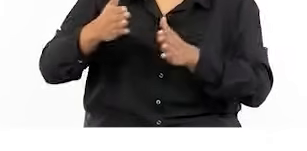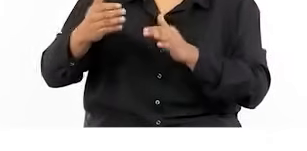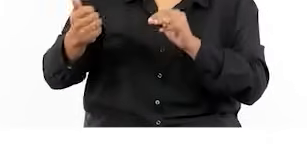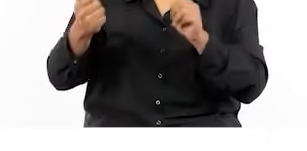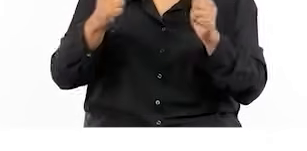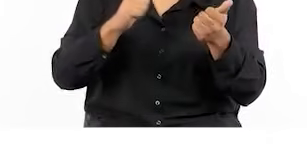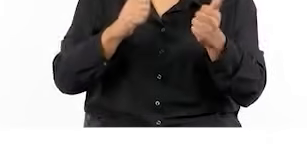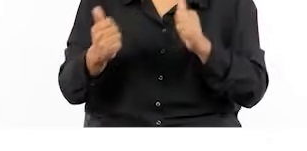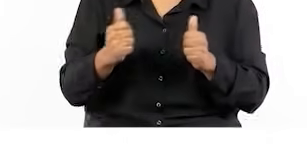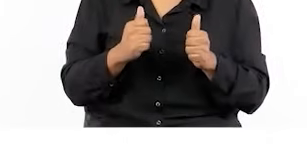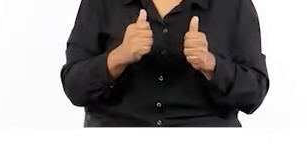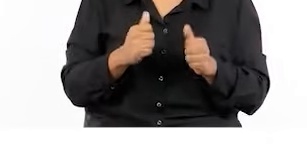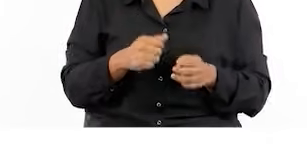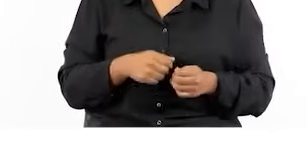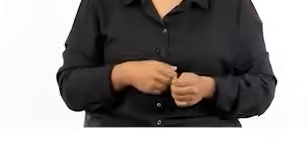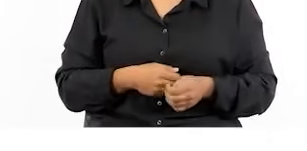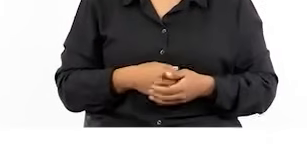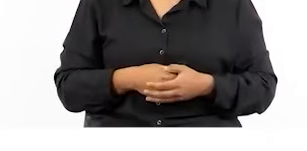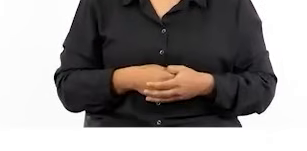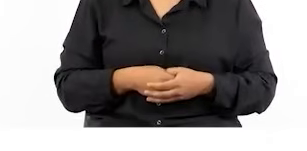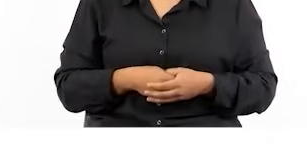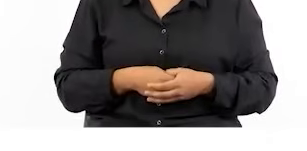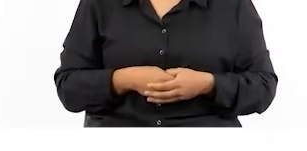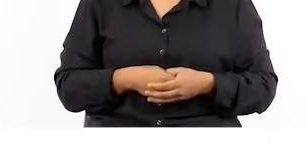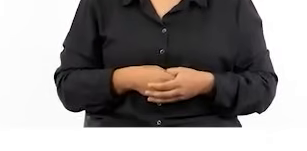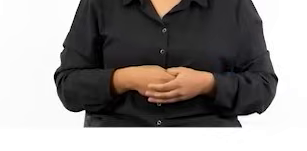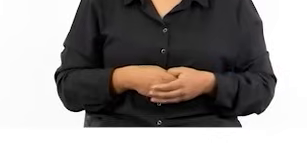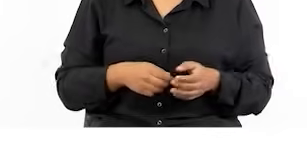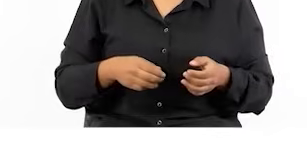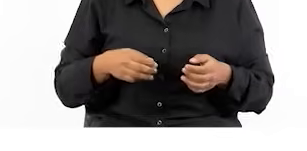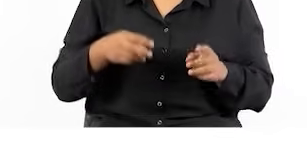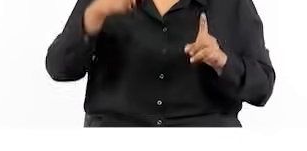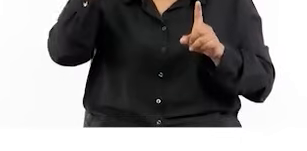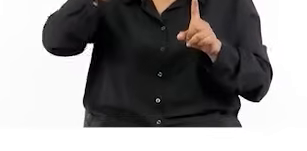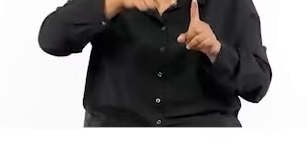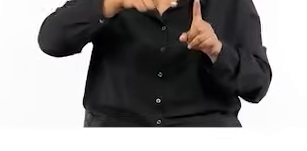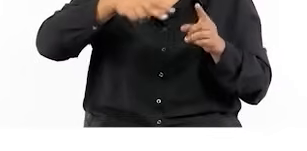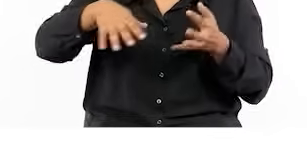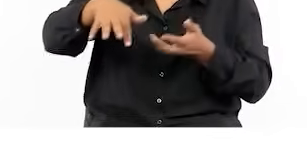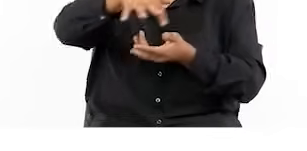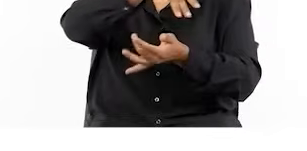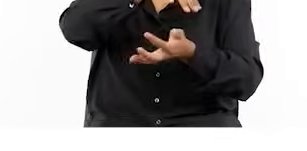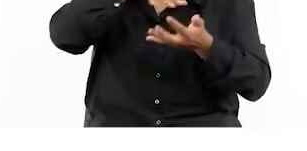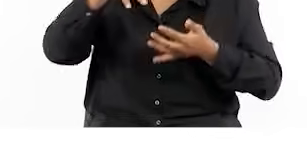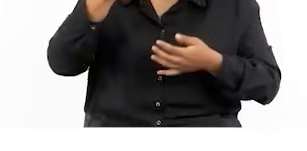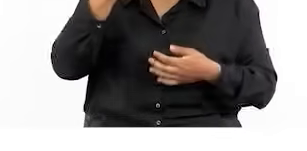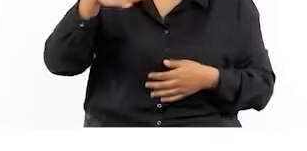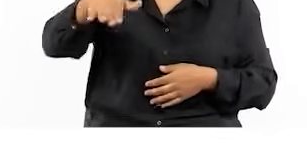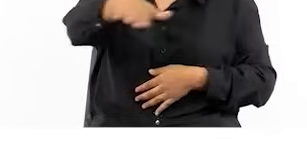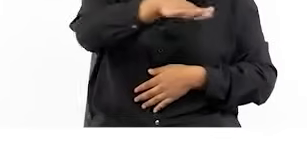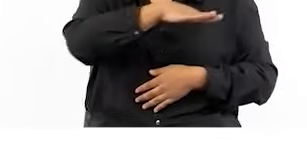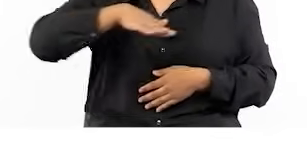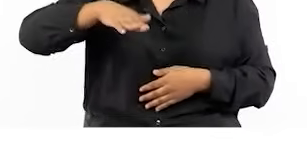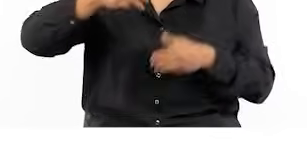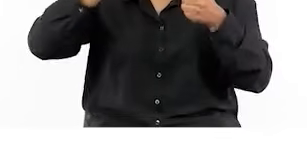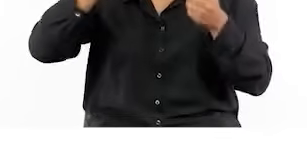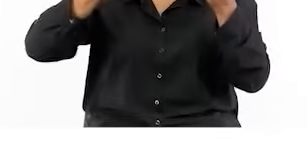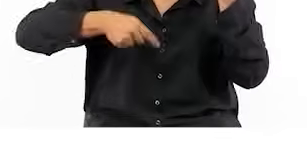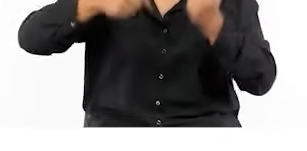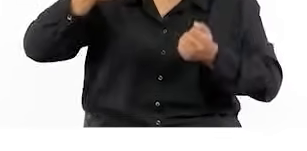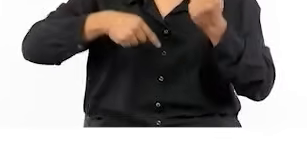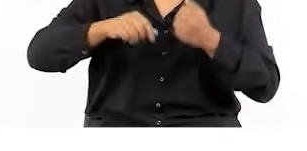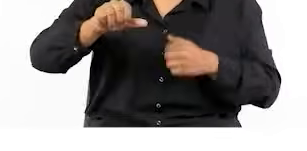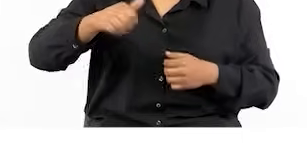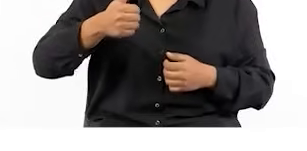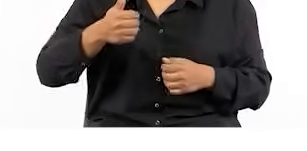del suelo, por otra parte, clasifica los suelos de acuerdo a la aptitud natural que éste tiene para la producción.